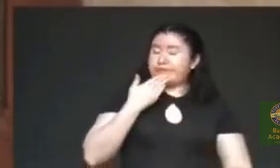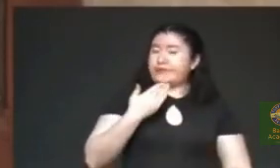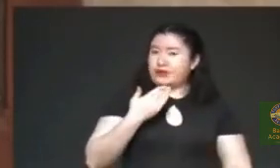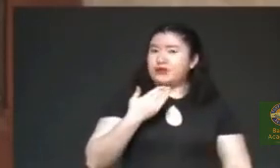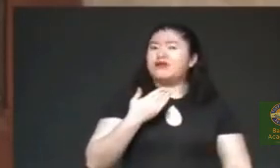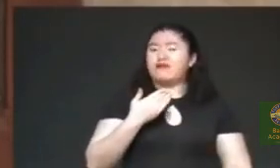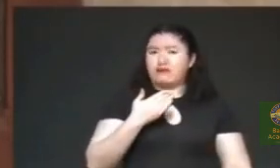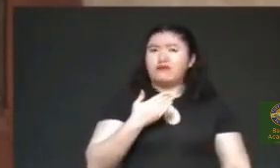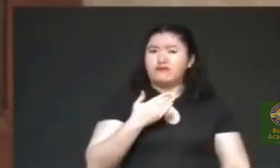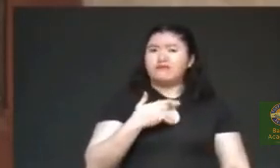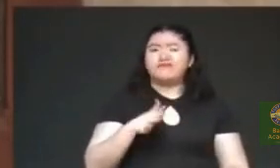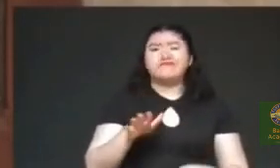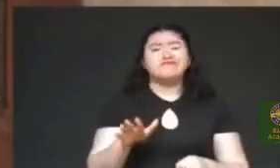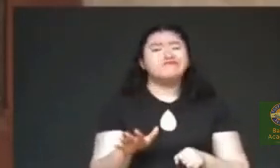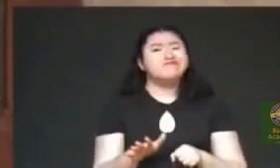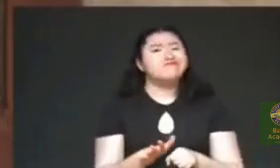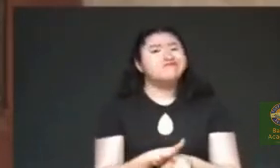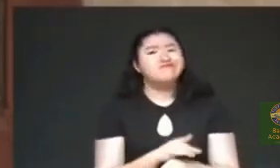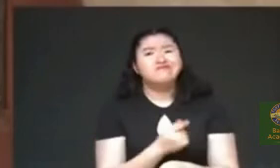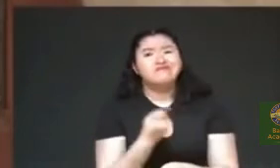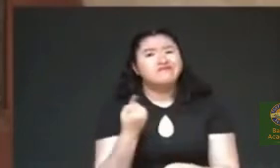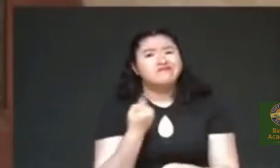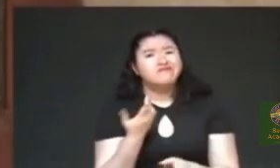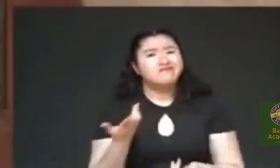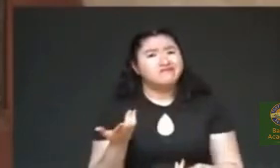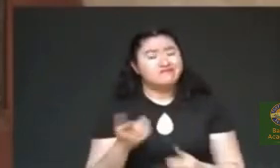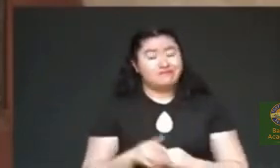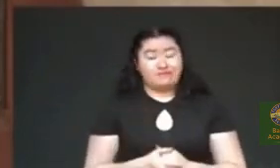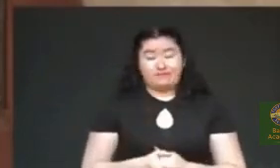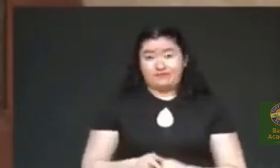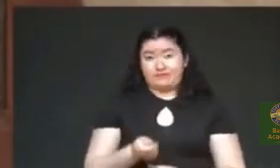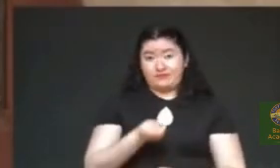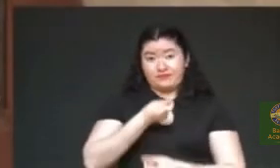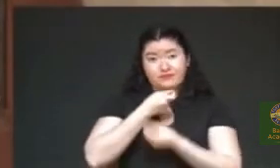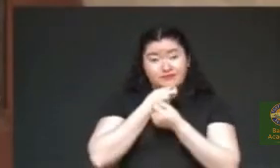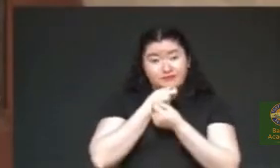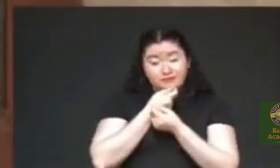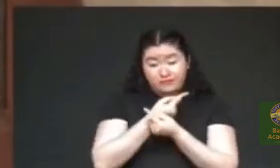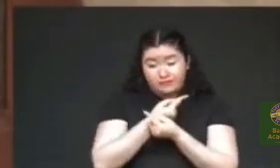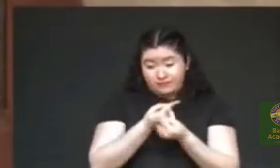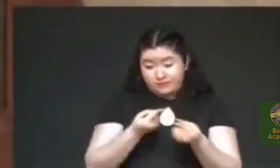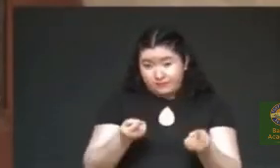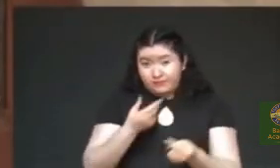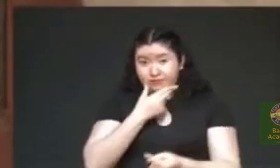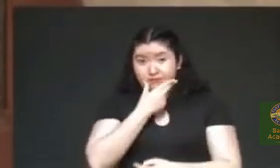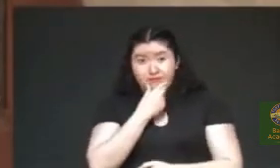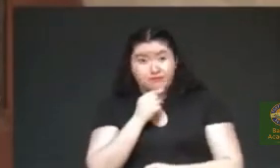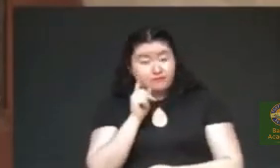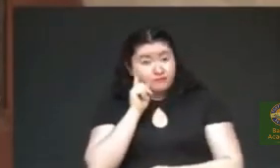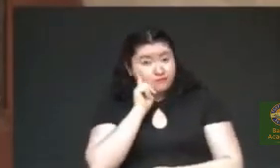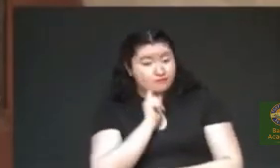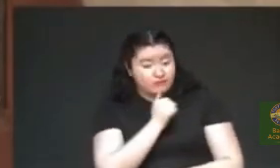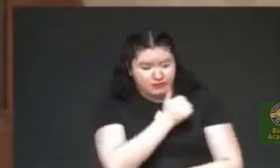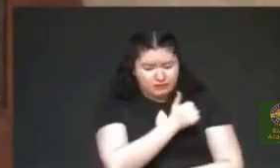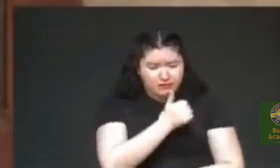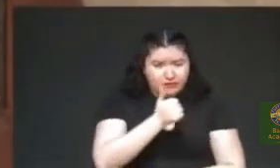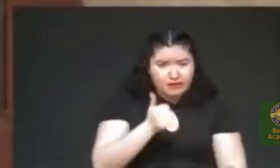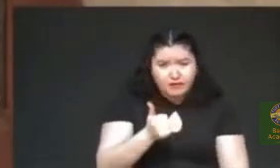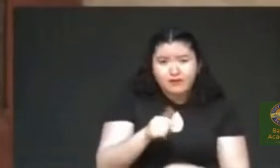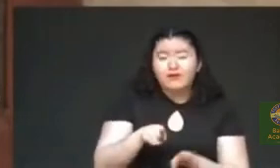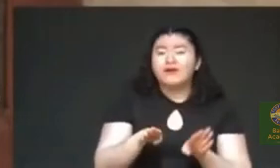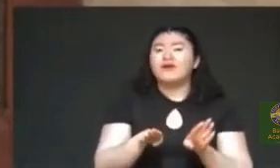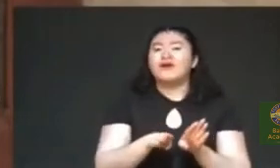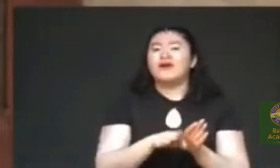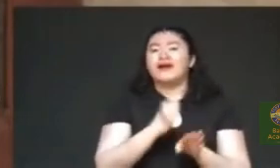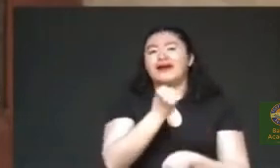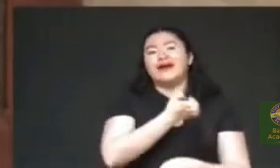ahí. ¿Y por qué? Porque cuando una niña o un niño está en la escuela, está en permanente observación de